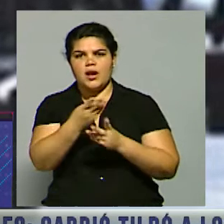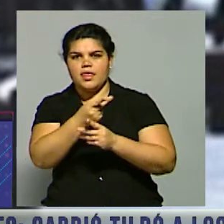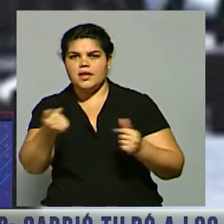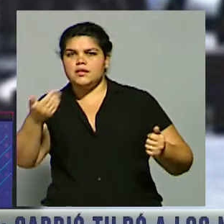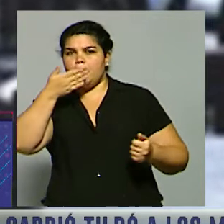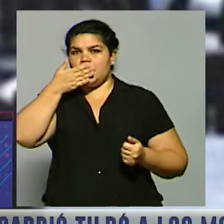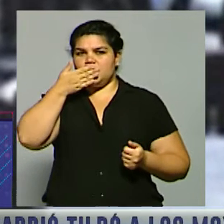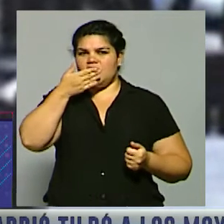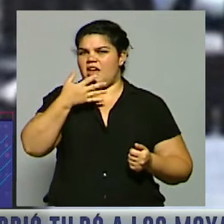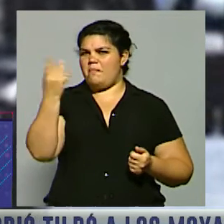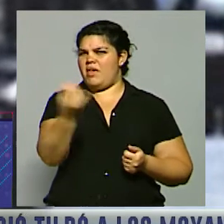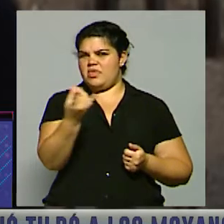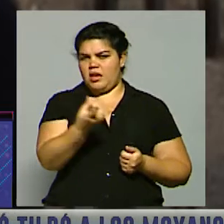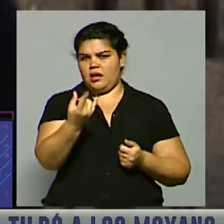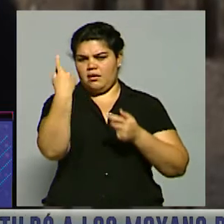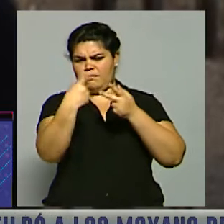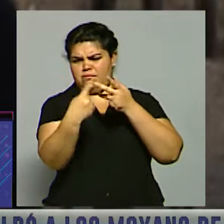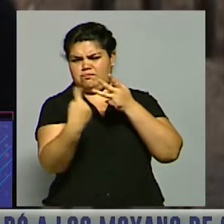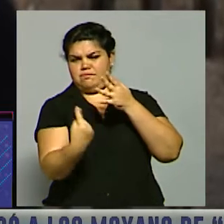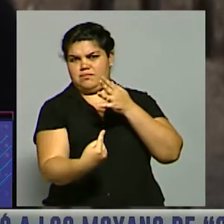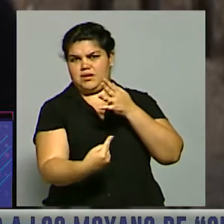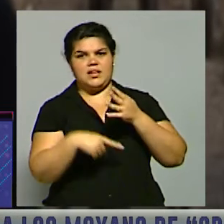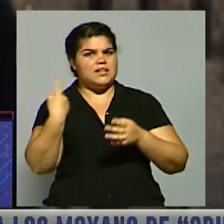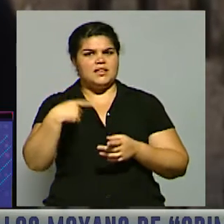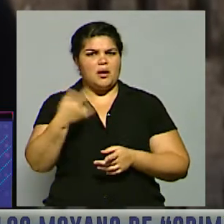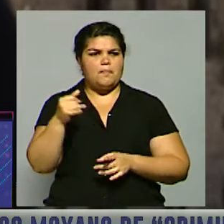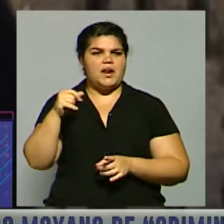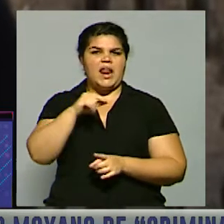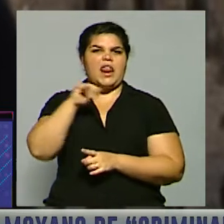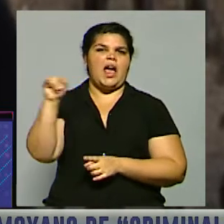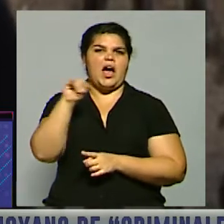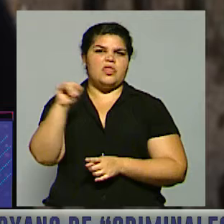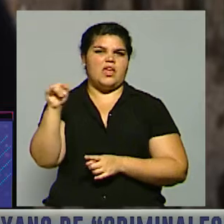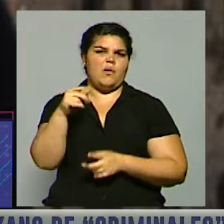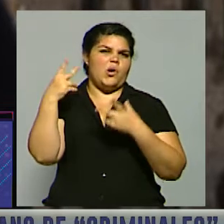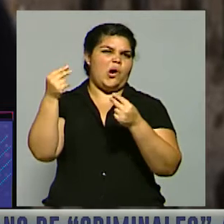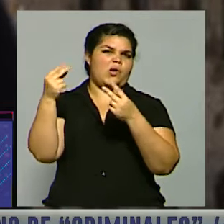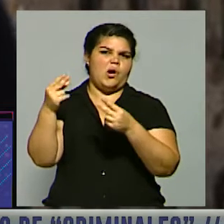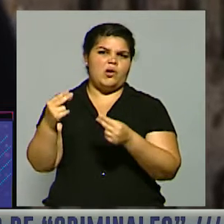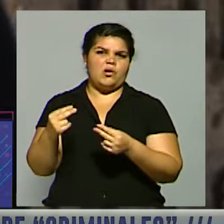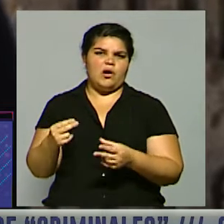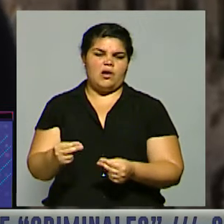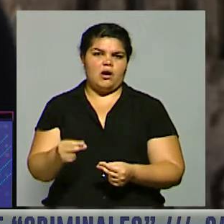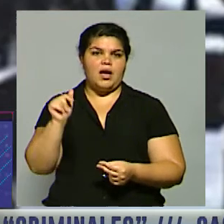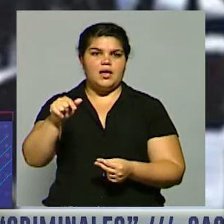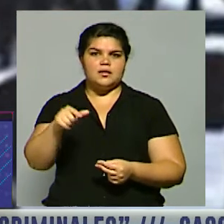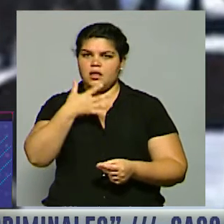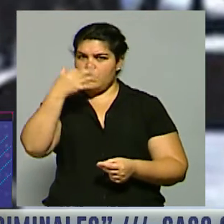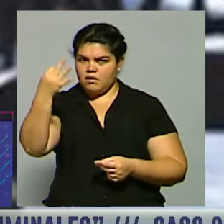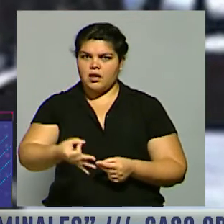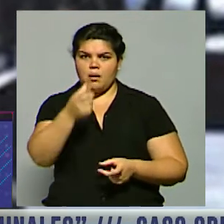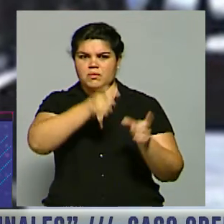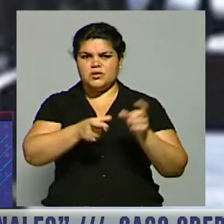estas, entrando en un discurso negacionista sobre lo que fue el genocidio, un genocidio que ya queda inscripto